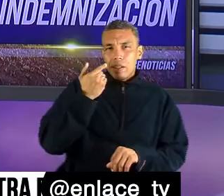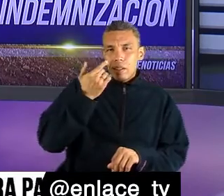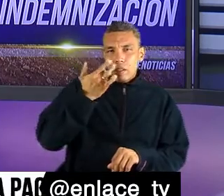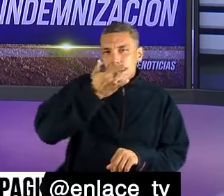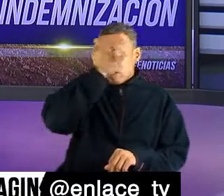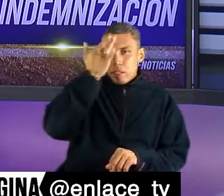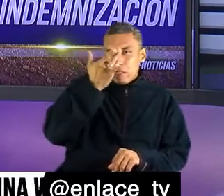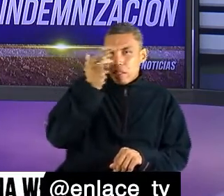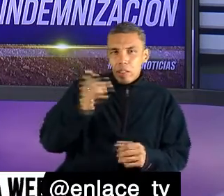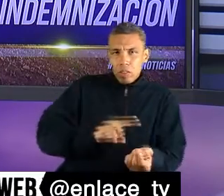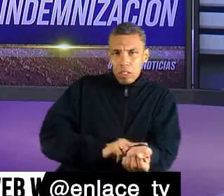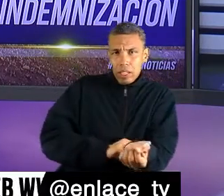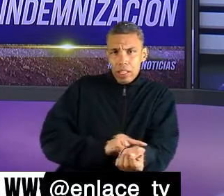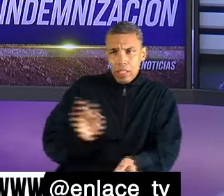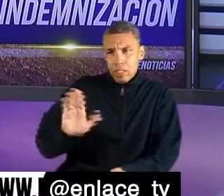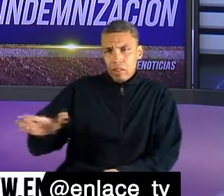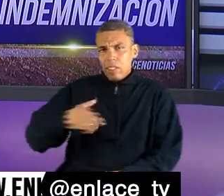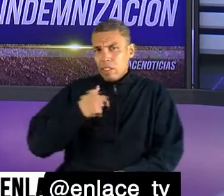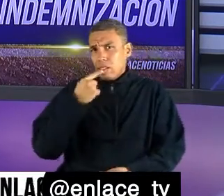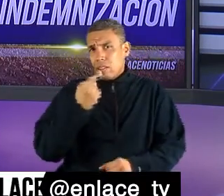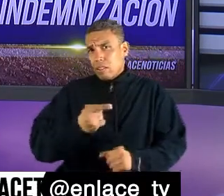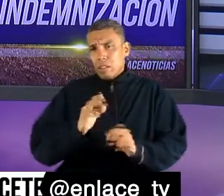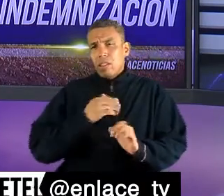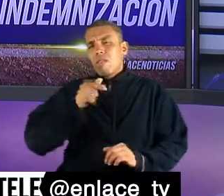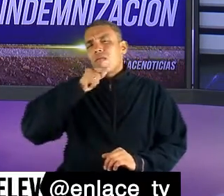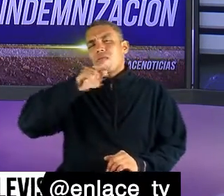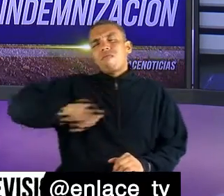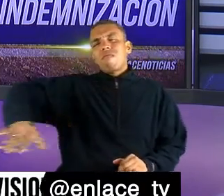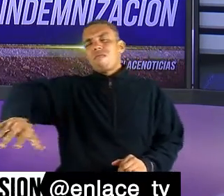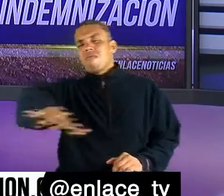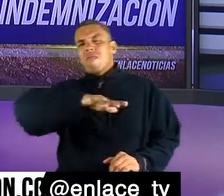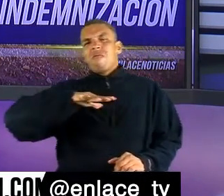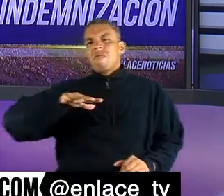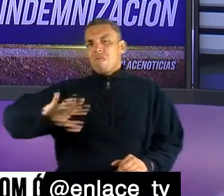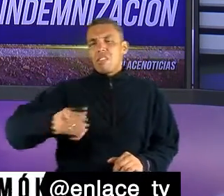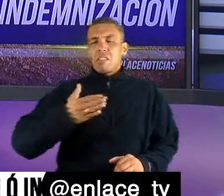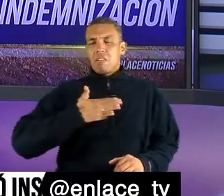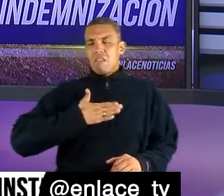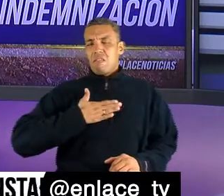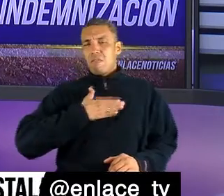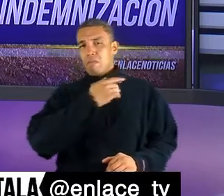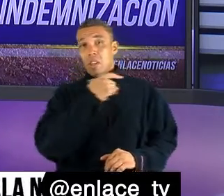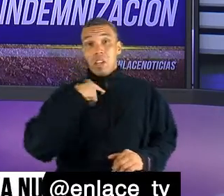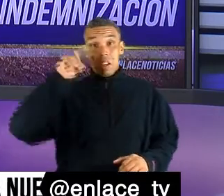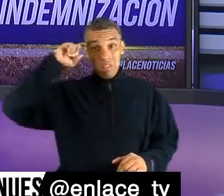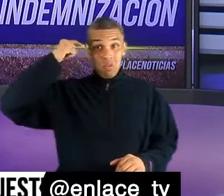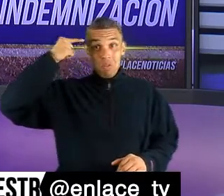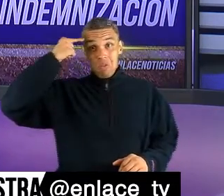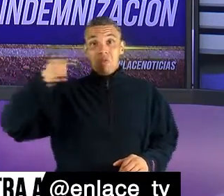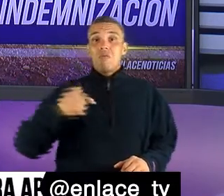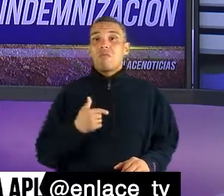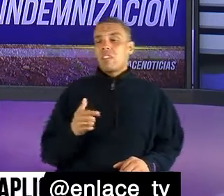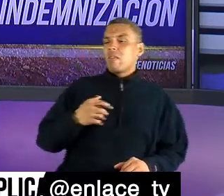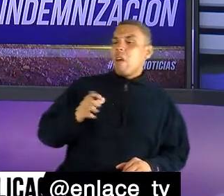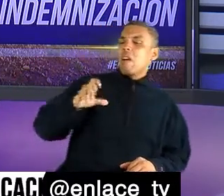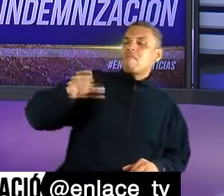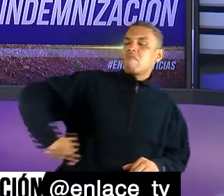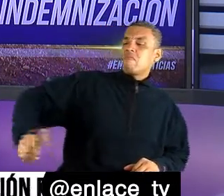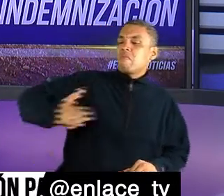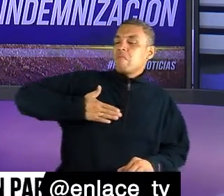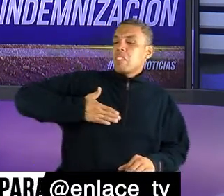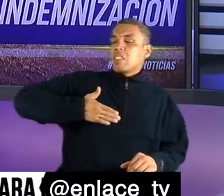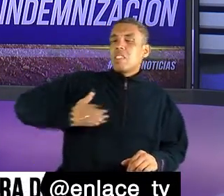Vía Yuma no le ha sido indemnizada. Asegura que a los demás afectados les indemnizaron y él lleva 2 años reclamando